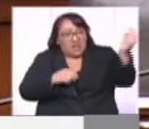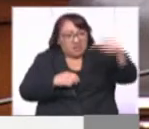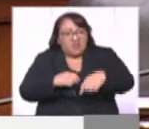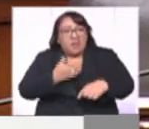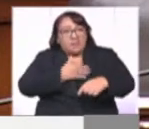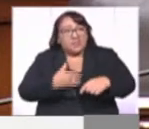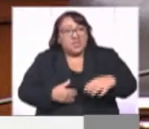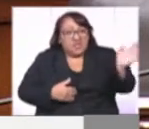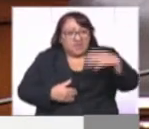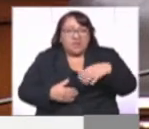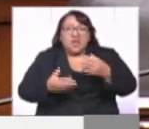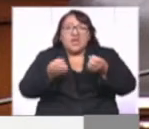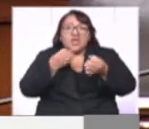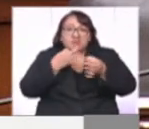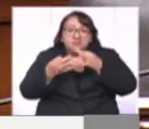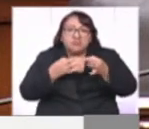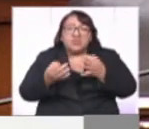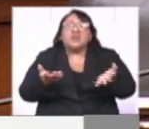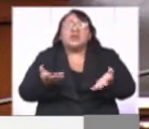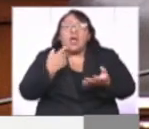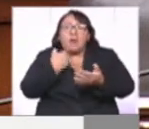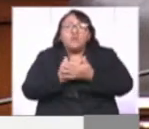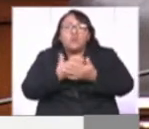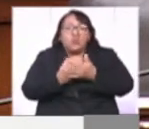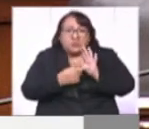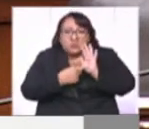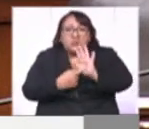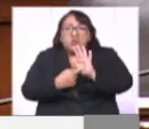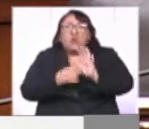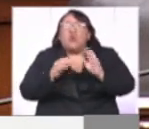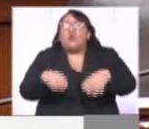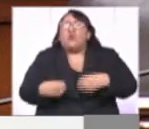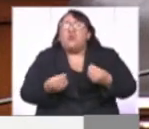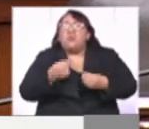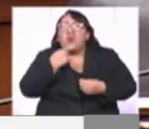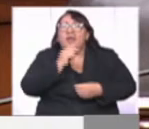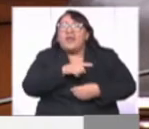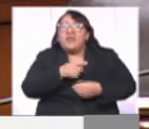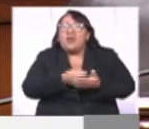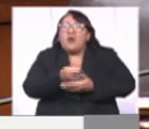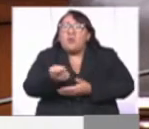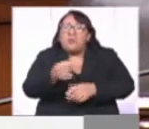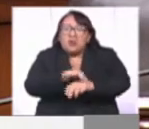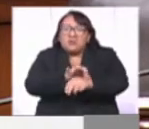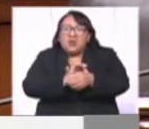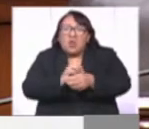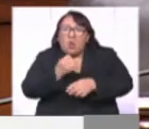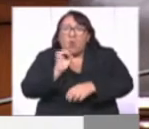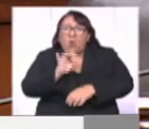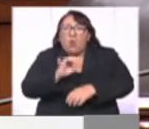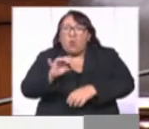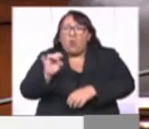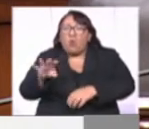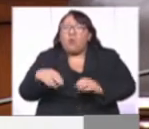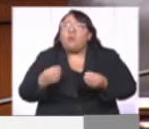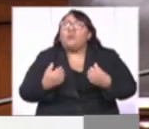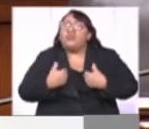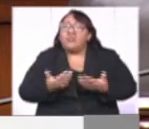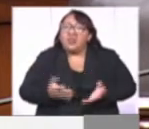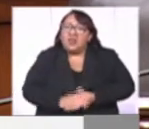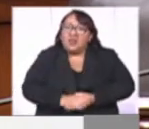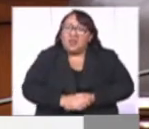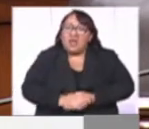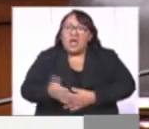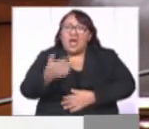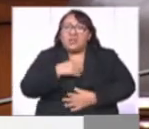nos informe y que muestre las pruebas de cómo ella ha adquirido todos estos relojes que en un primer